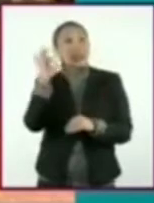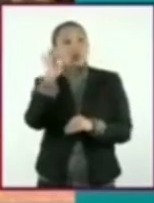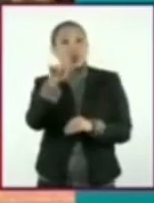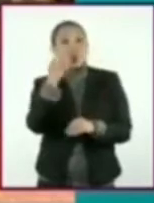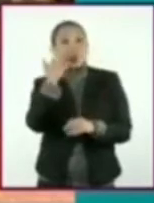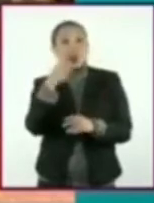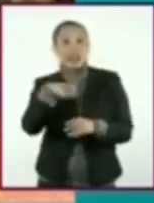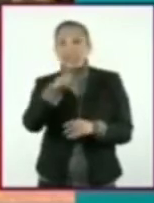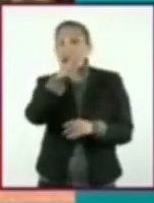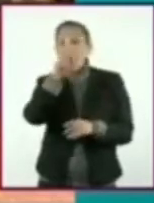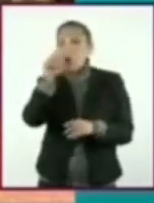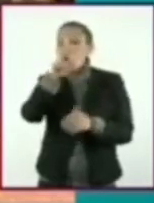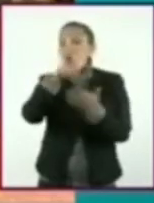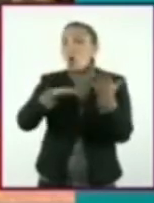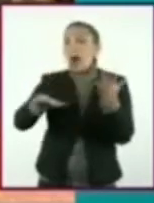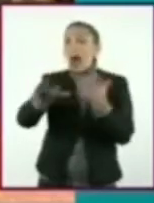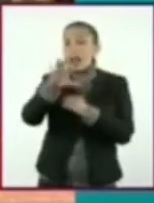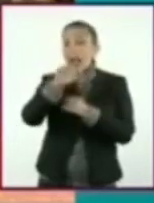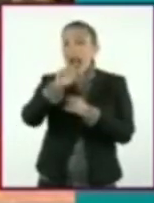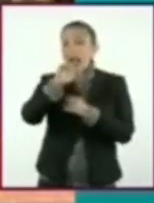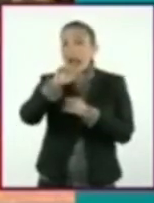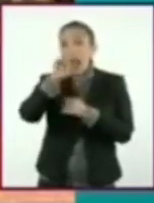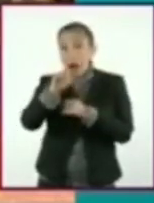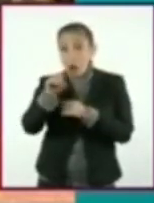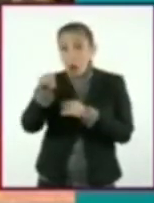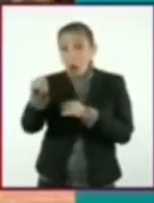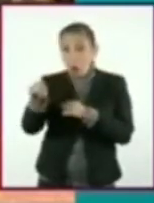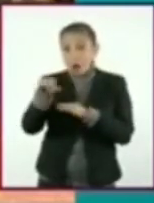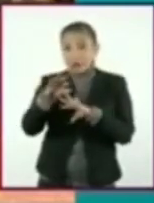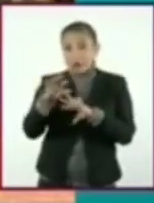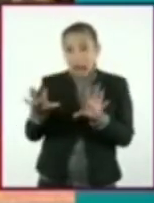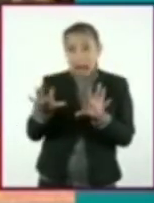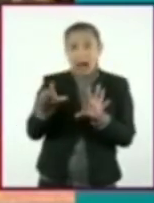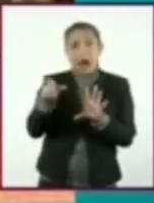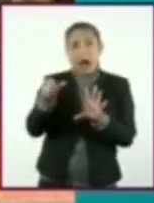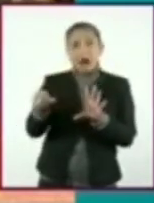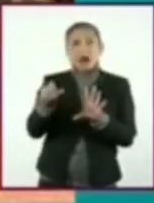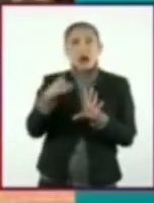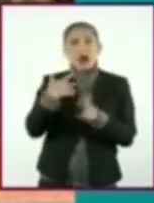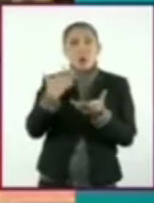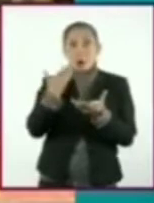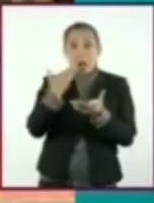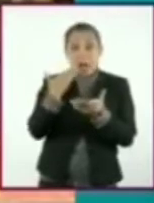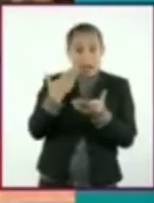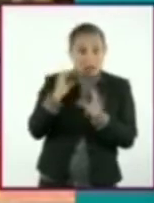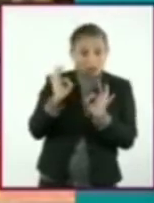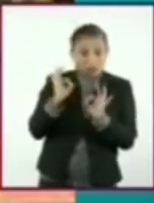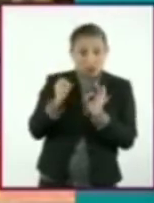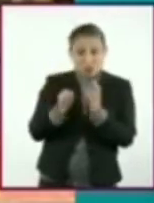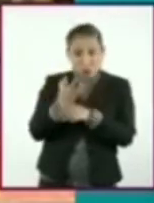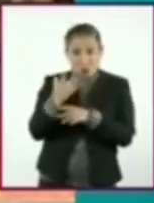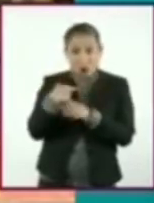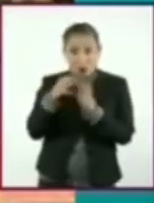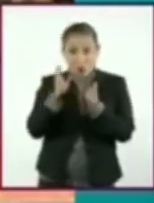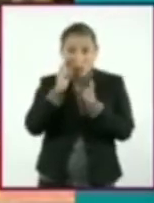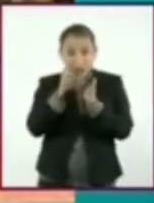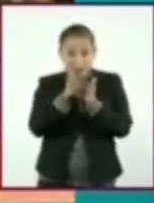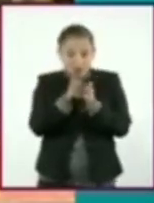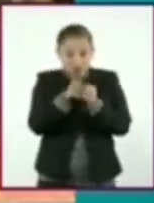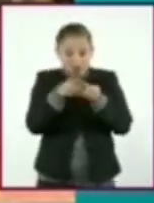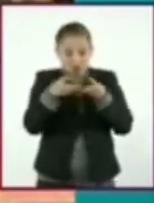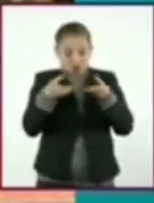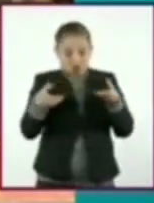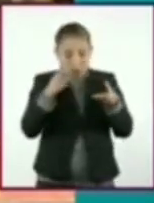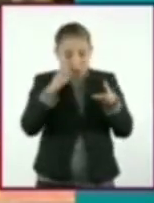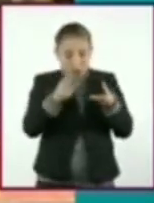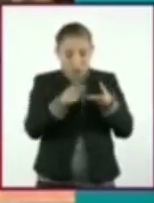por Quintana Roo, en alguna zona donde hay cacao, ya cacao súper fresco, puedes abrir la mazorca de cacao